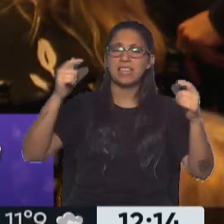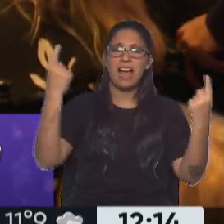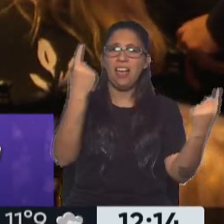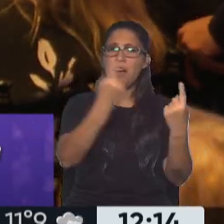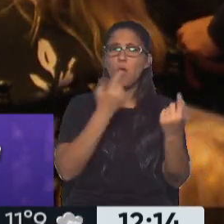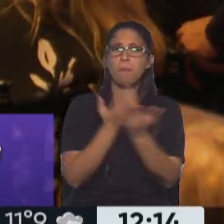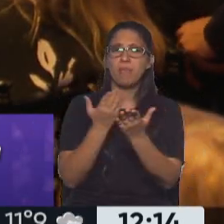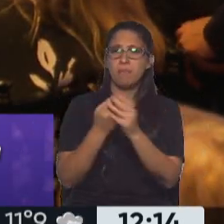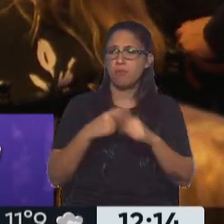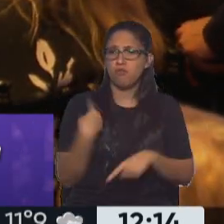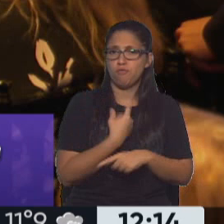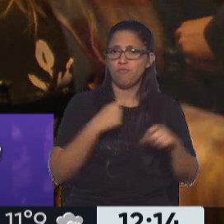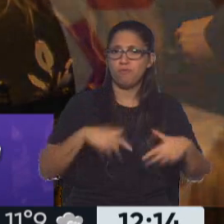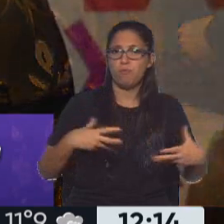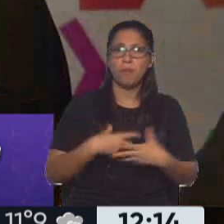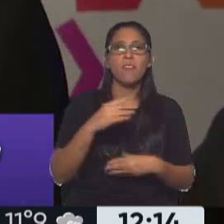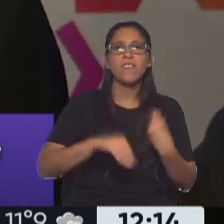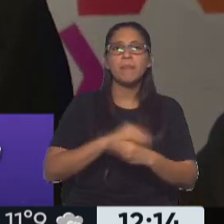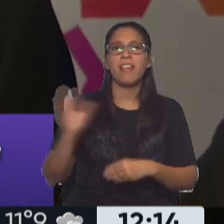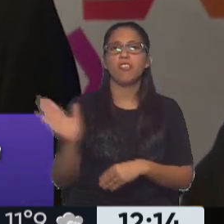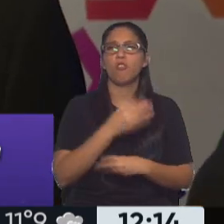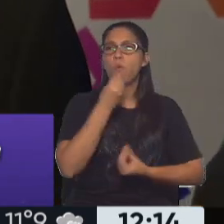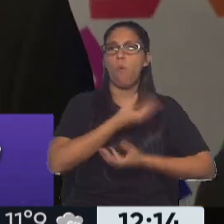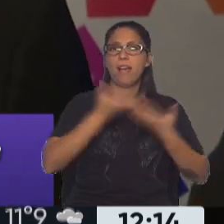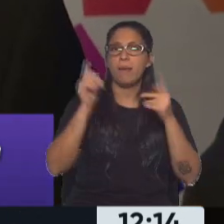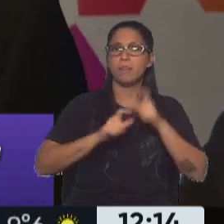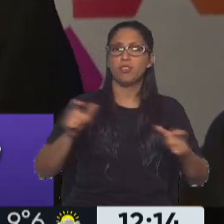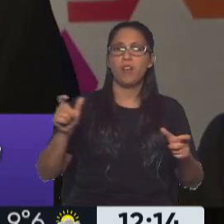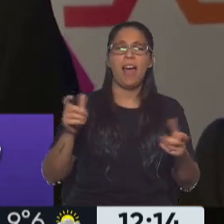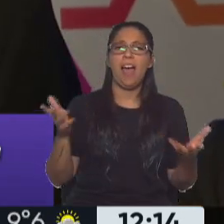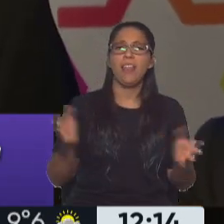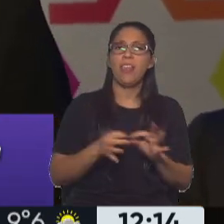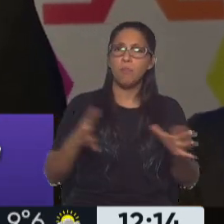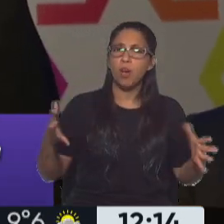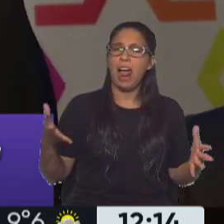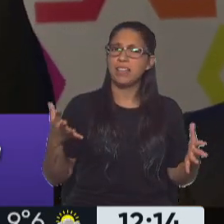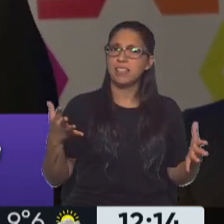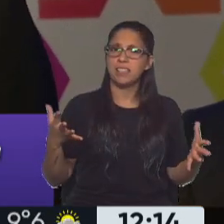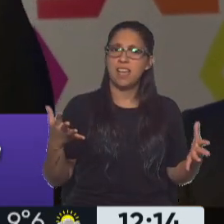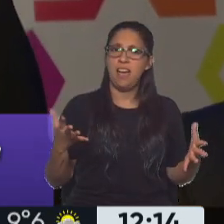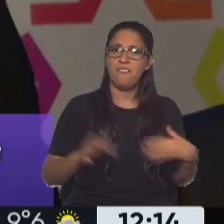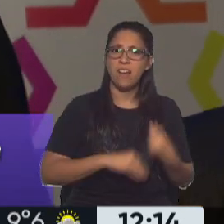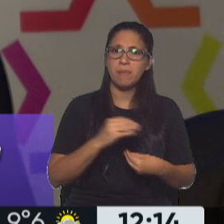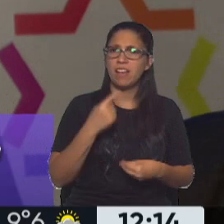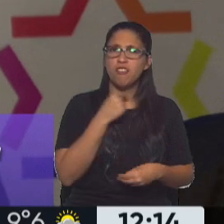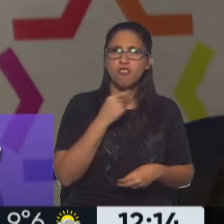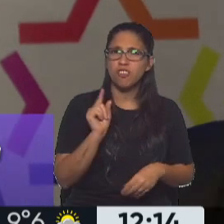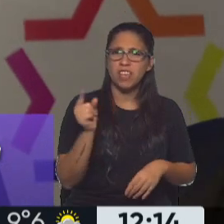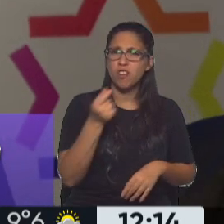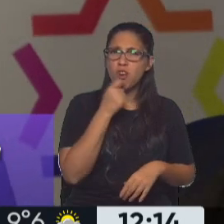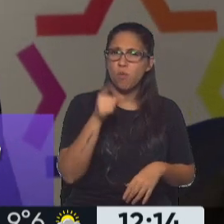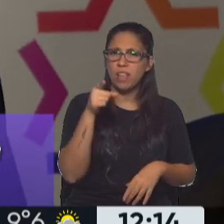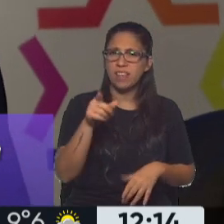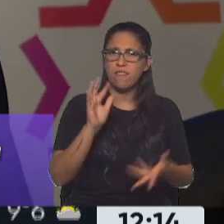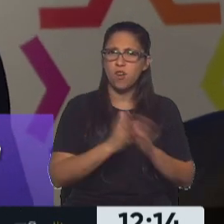que lo que importa es que es la familia de todos, la familia de cualquier hombre demócrata, de cualquier hombre que rechaza estas